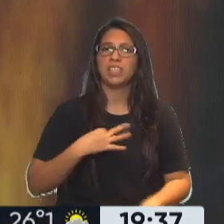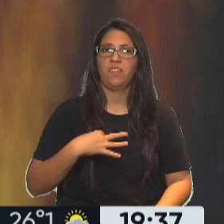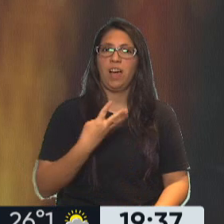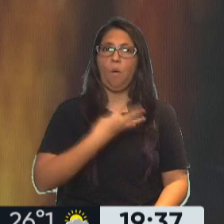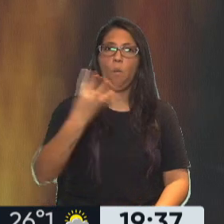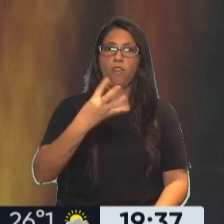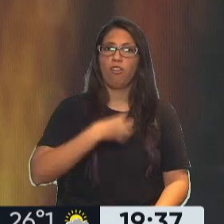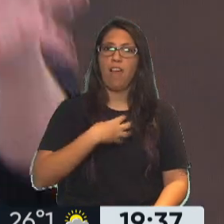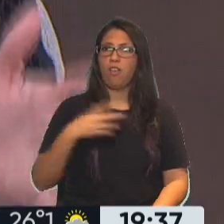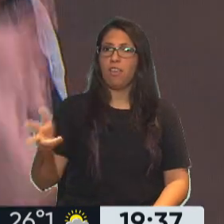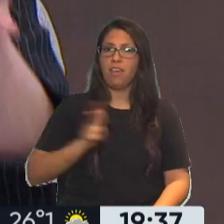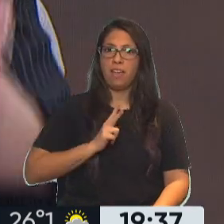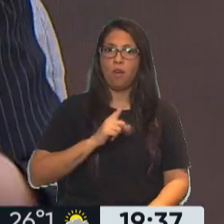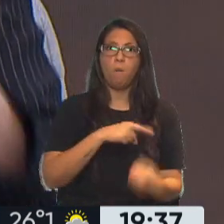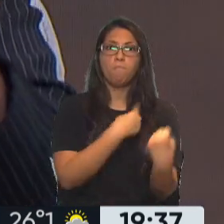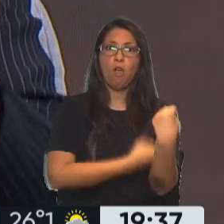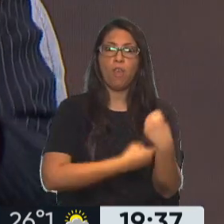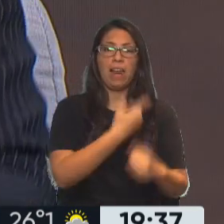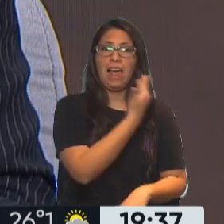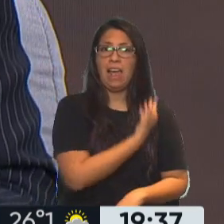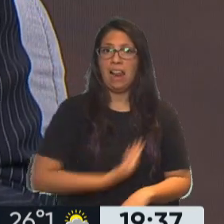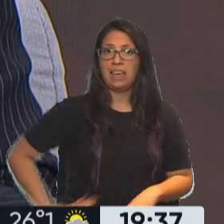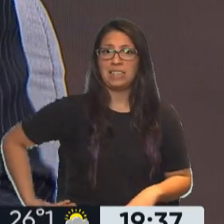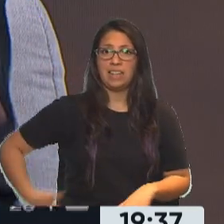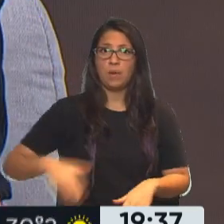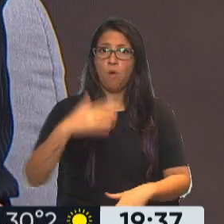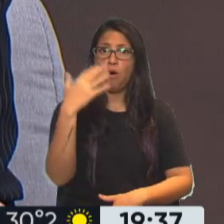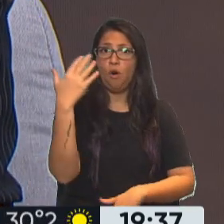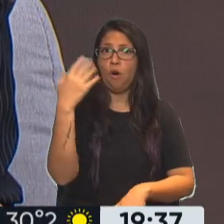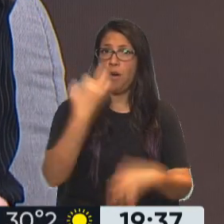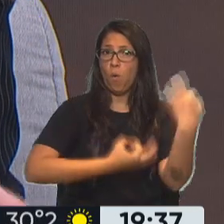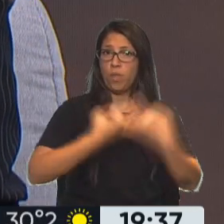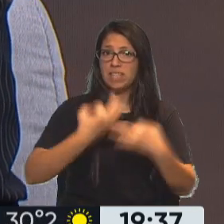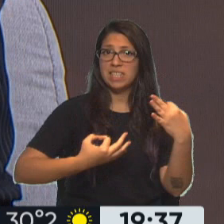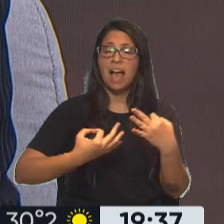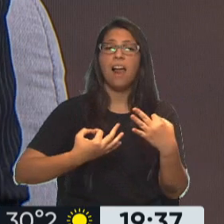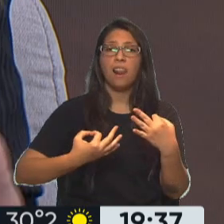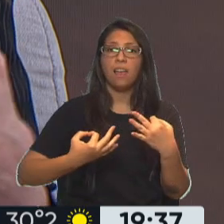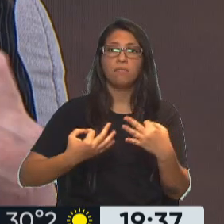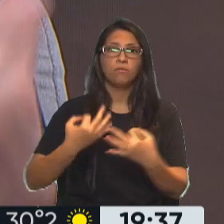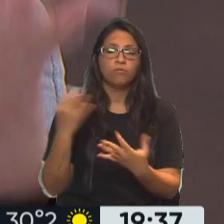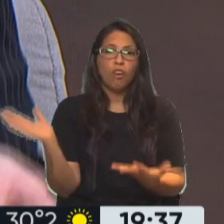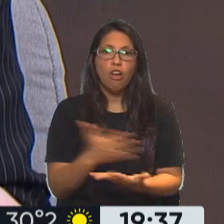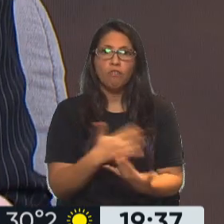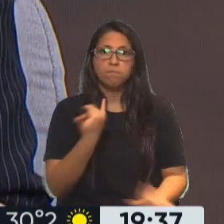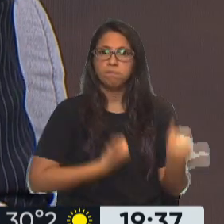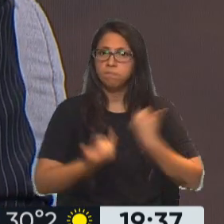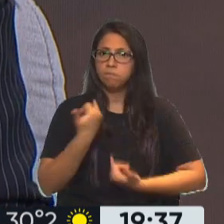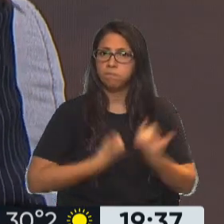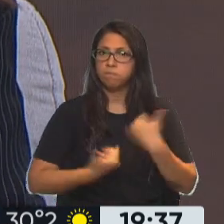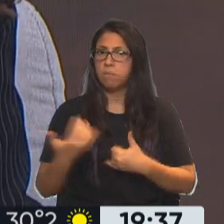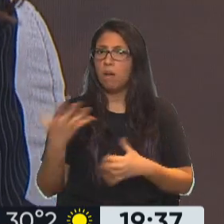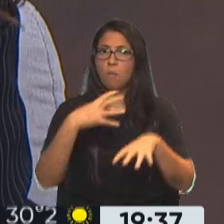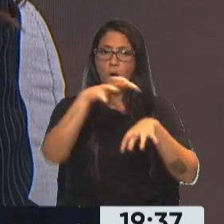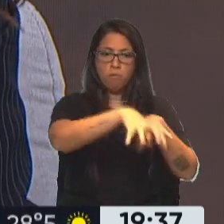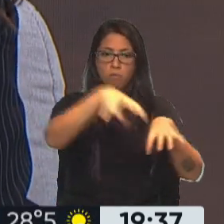nos dijeron la diferencia entre poder legislativo, ejecutivo y judicial, y que de esto se trata la República, de que un poder no se arrogue las facultades del otro.